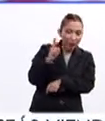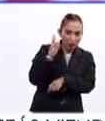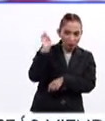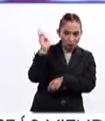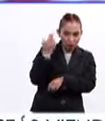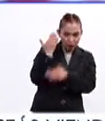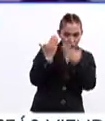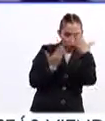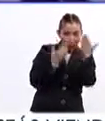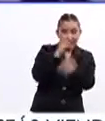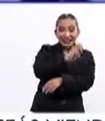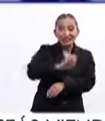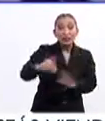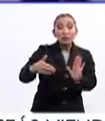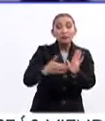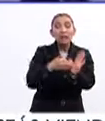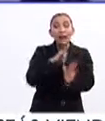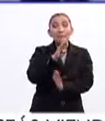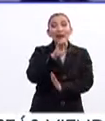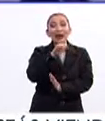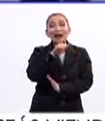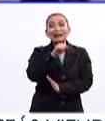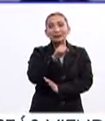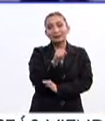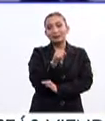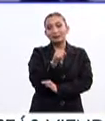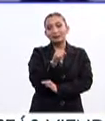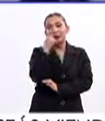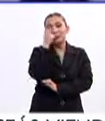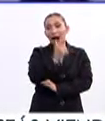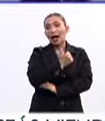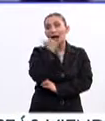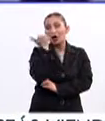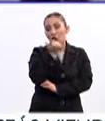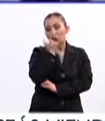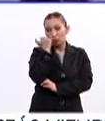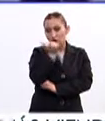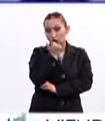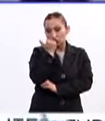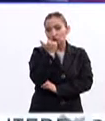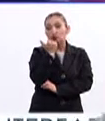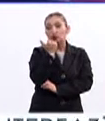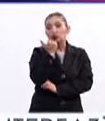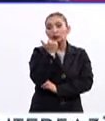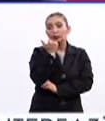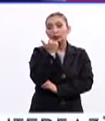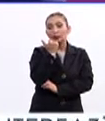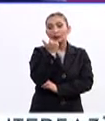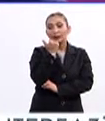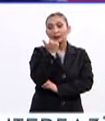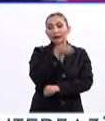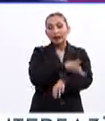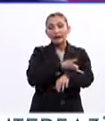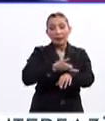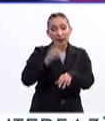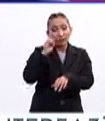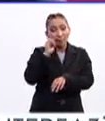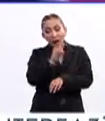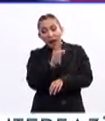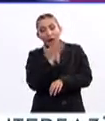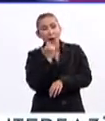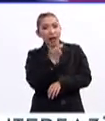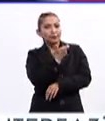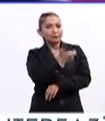superior, 300,000 becas a estudiantes de familias de